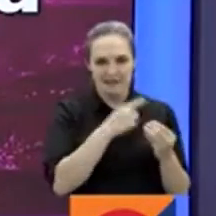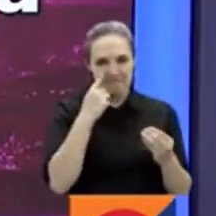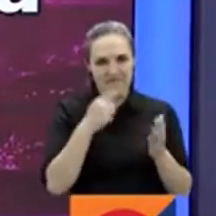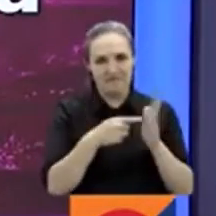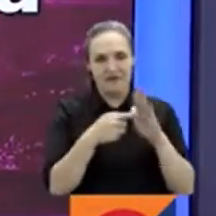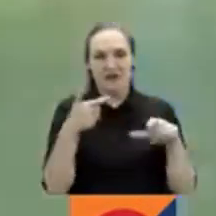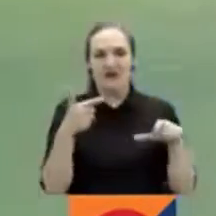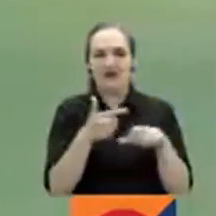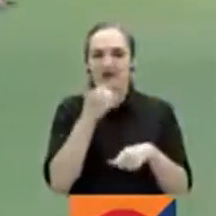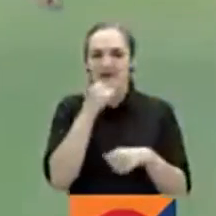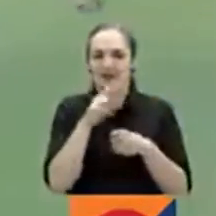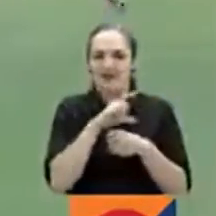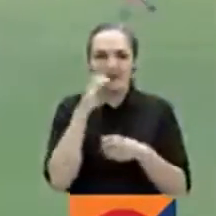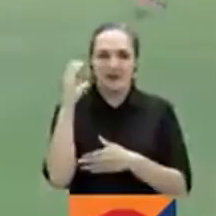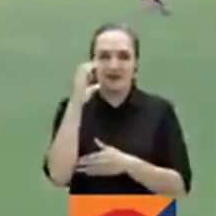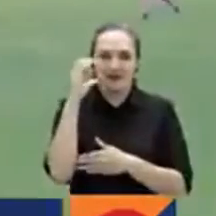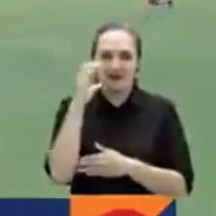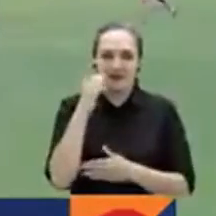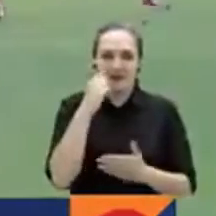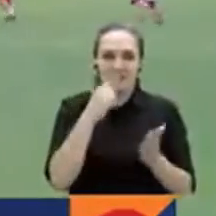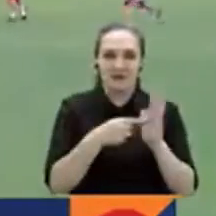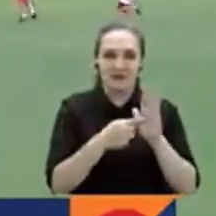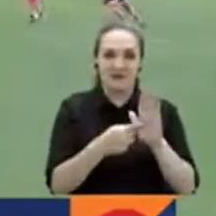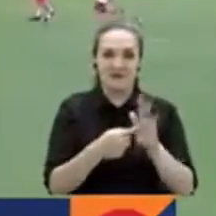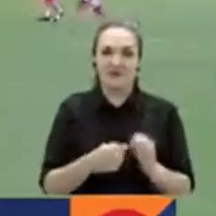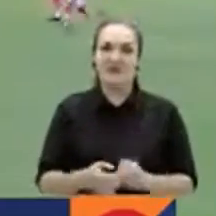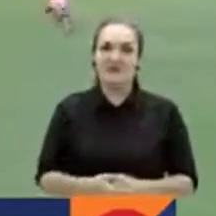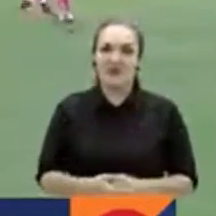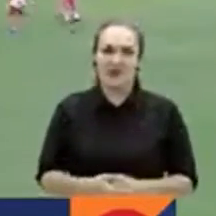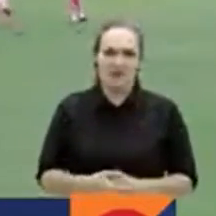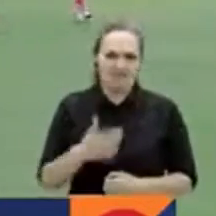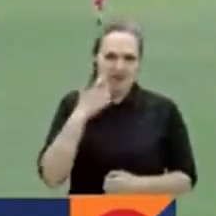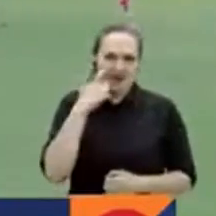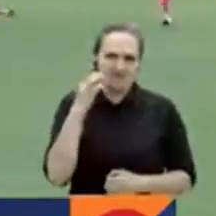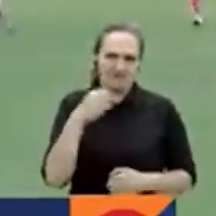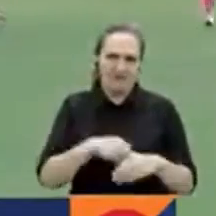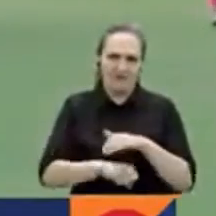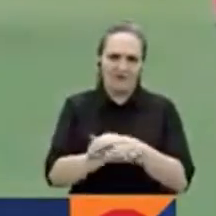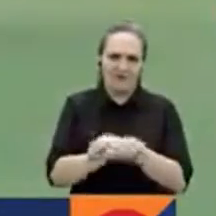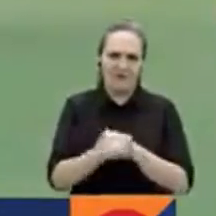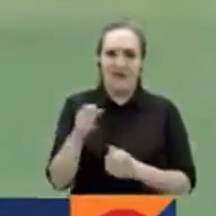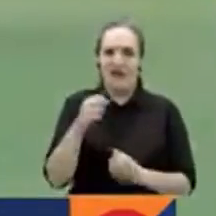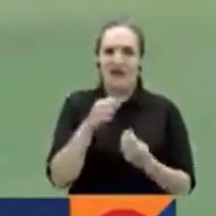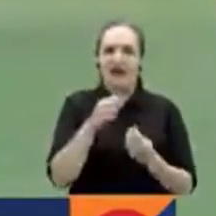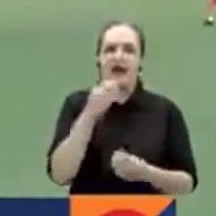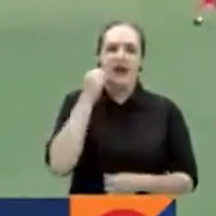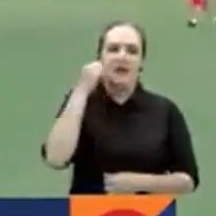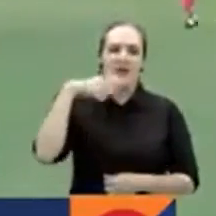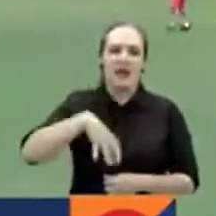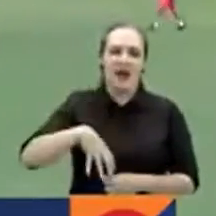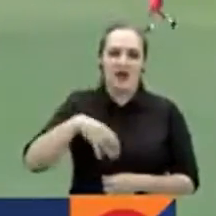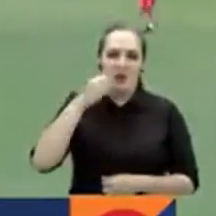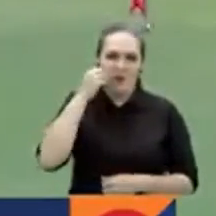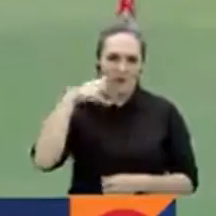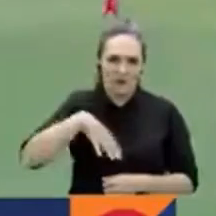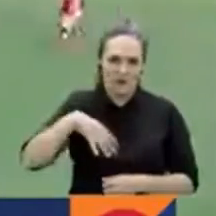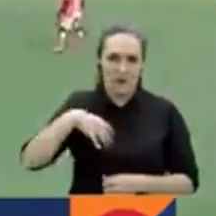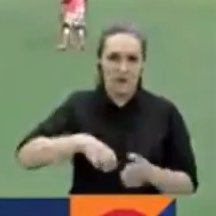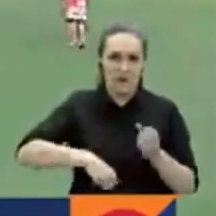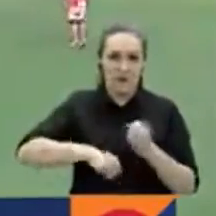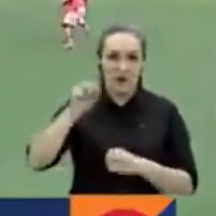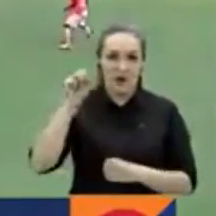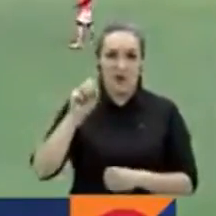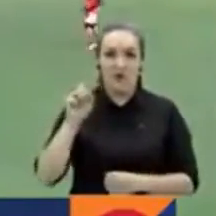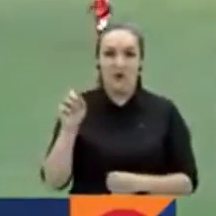los goles en nuestra Liga Colombiana, lo que sucedió acá. Hay partidazo definitivamente. Envigado comenzaba ganando con esta anotación